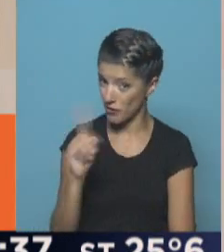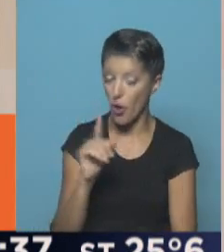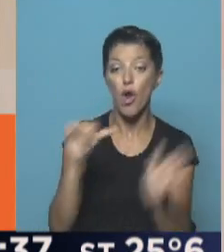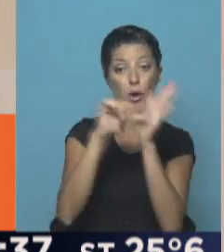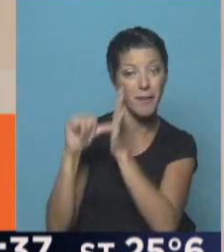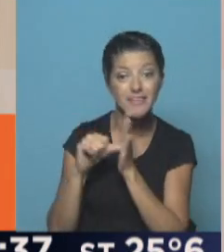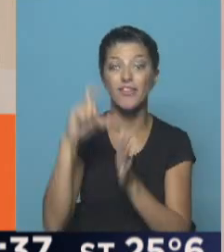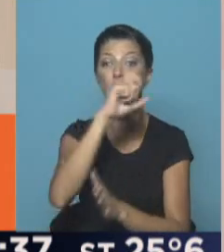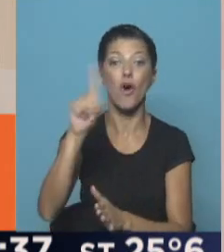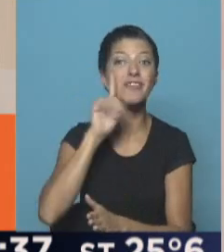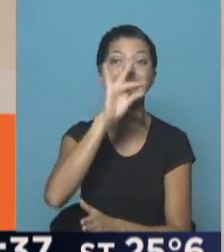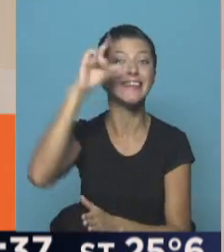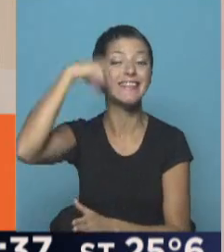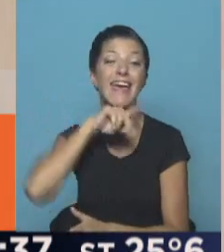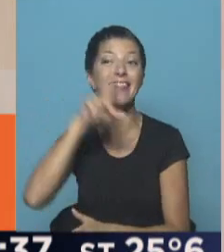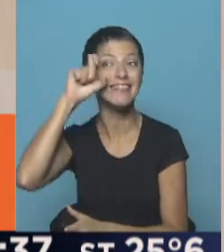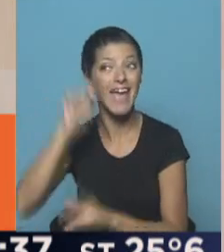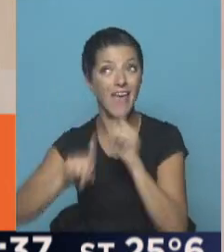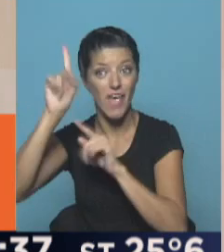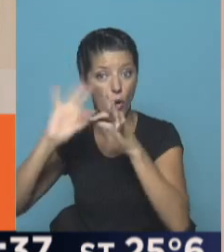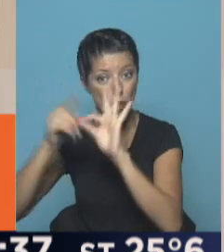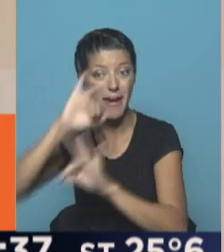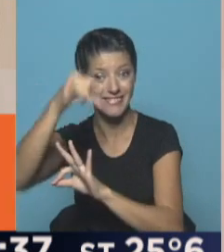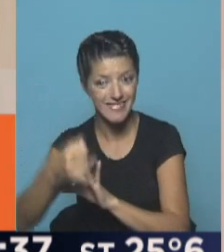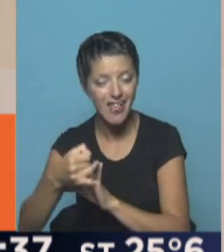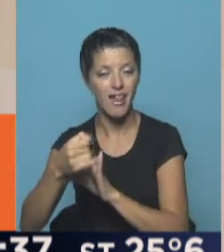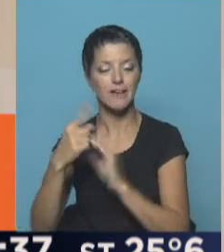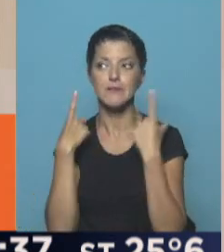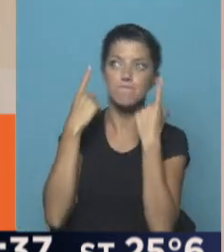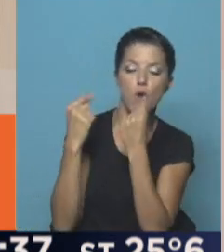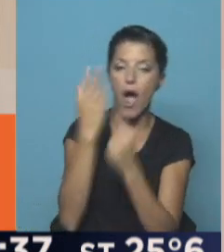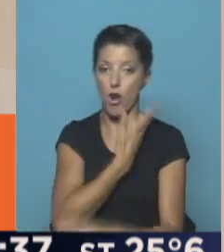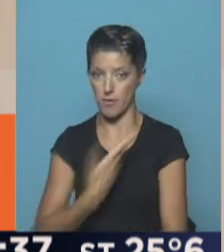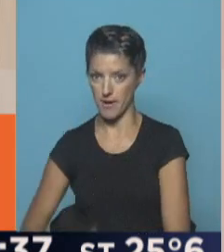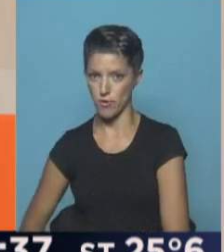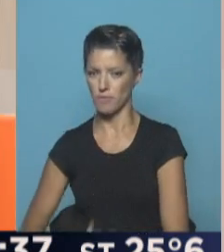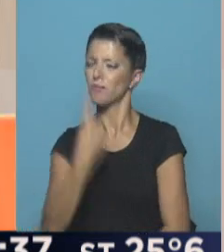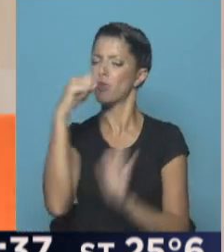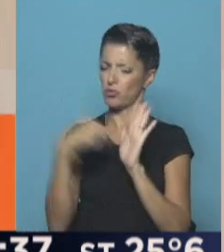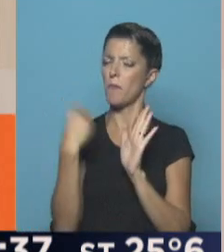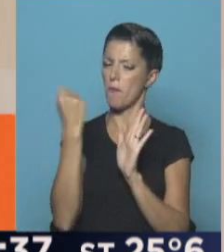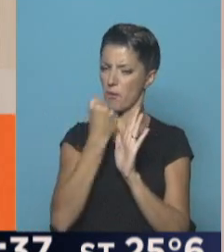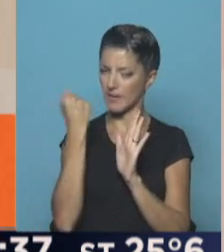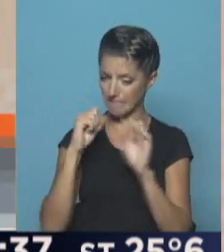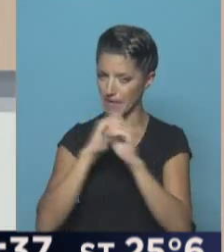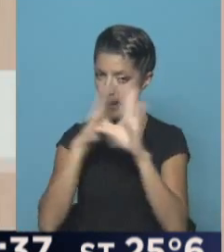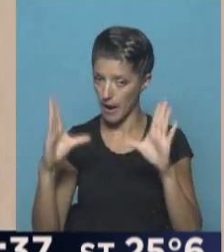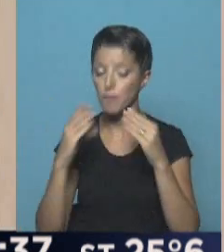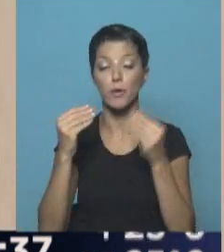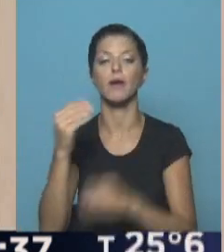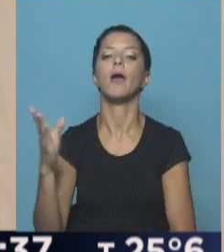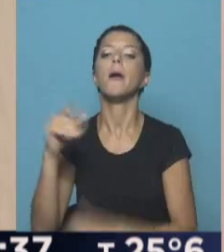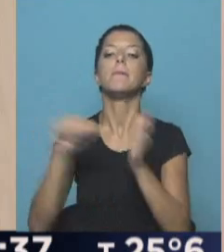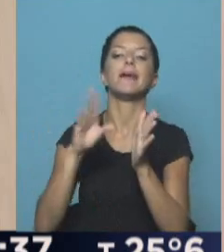Europa Occidental los que sí están cuestionando sus gobiernos. Este dato me parece importante porque China,